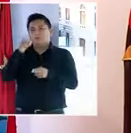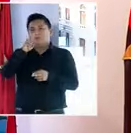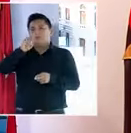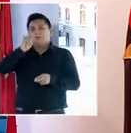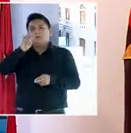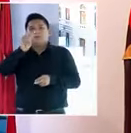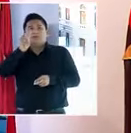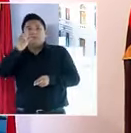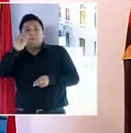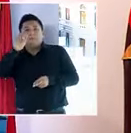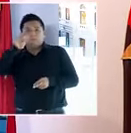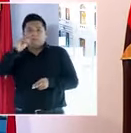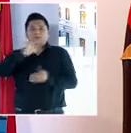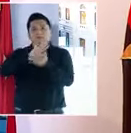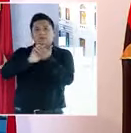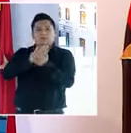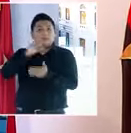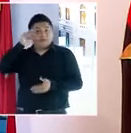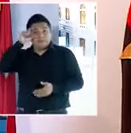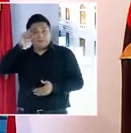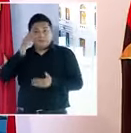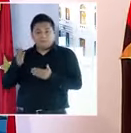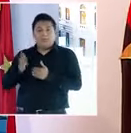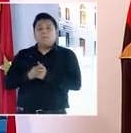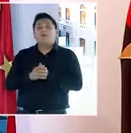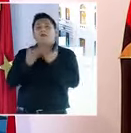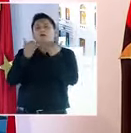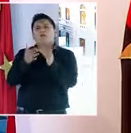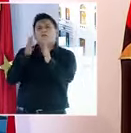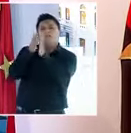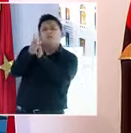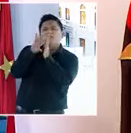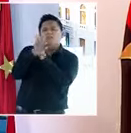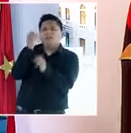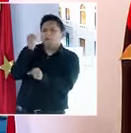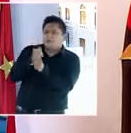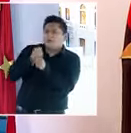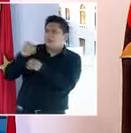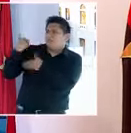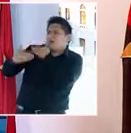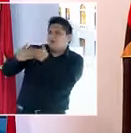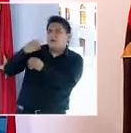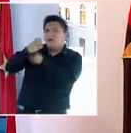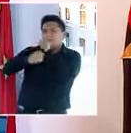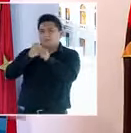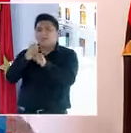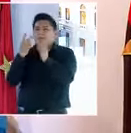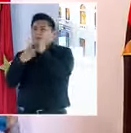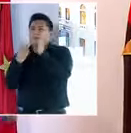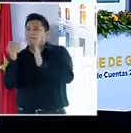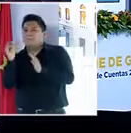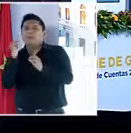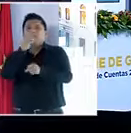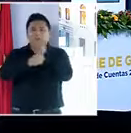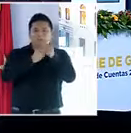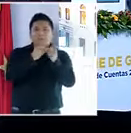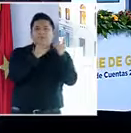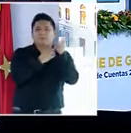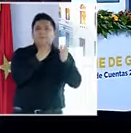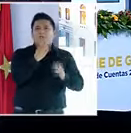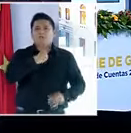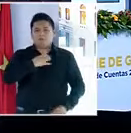un saludo de bienvenida a nuestro espacio denominado Informe de Gestión 2020-2021, Más Oportunidades para